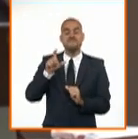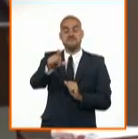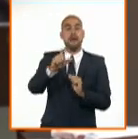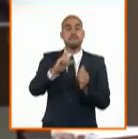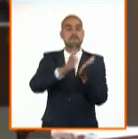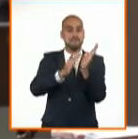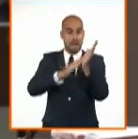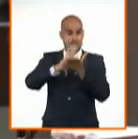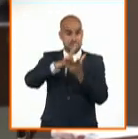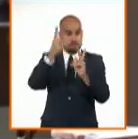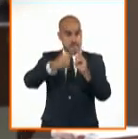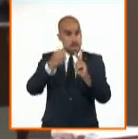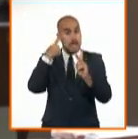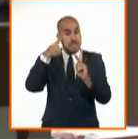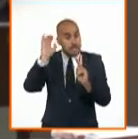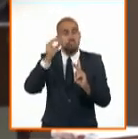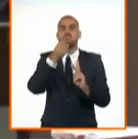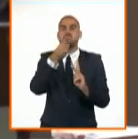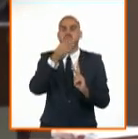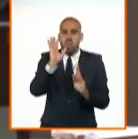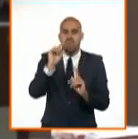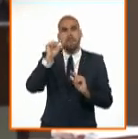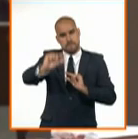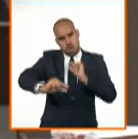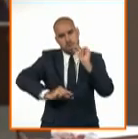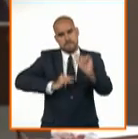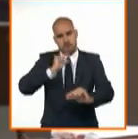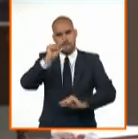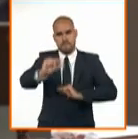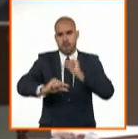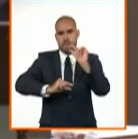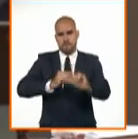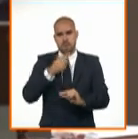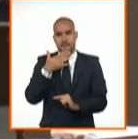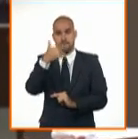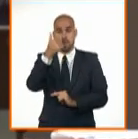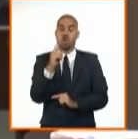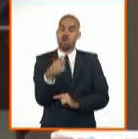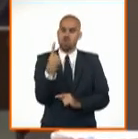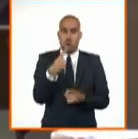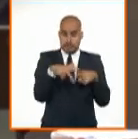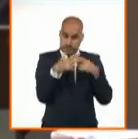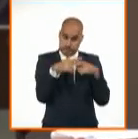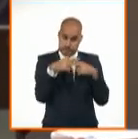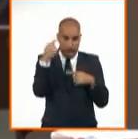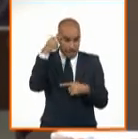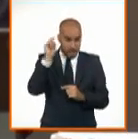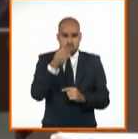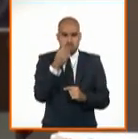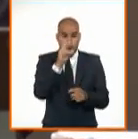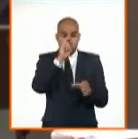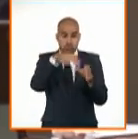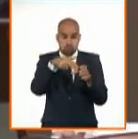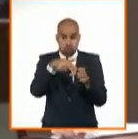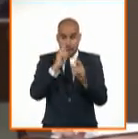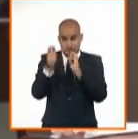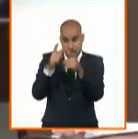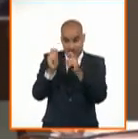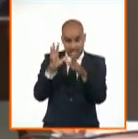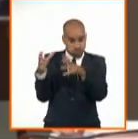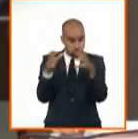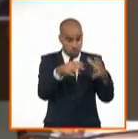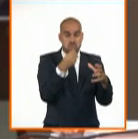acelerar todos los procesos de negociación de combustible y los procesos tecnológicos para que nos den estabilidad en el sistema electroenergético